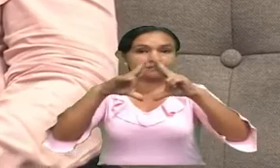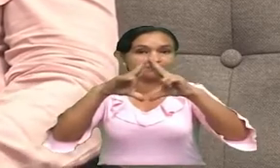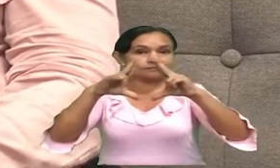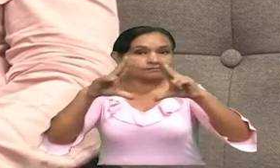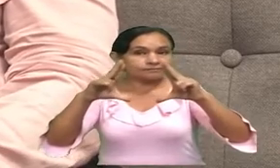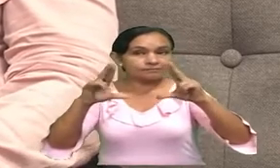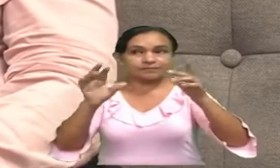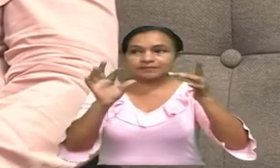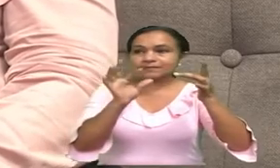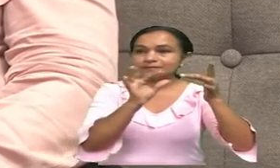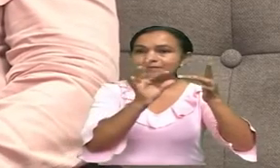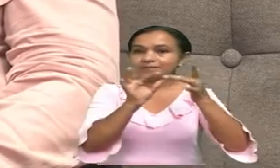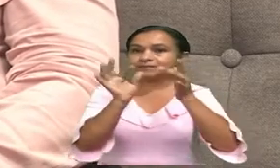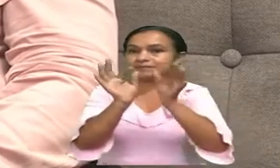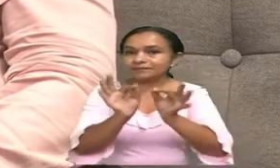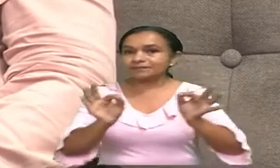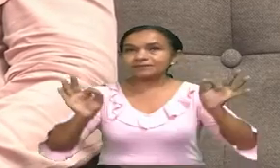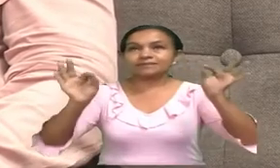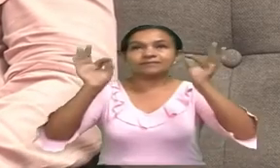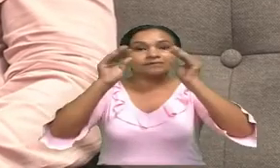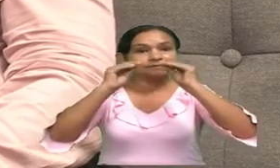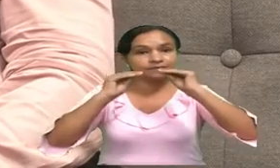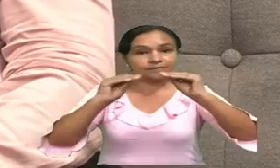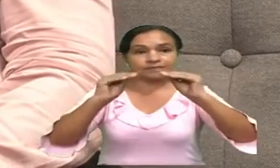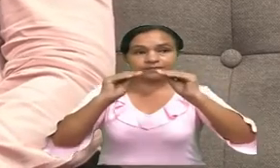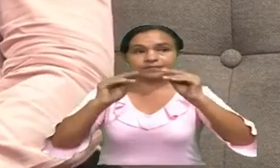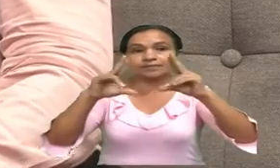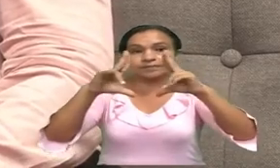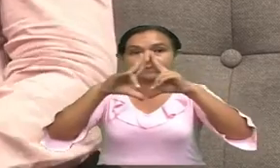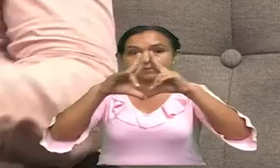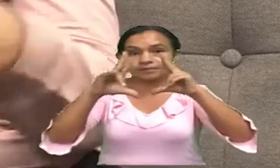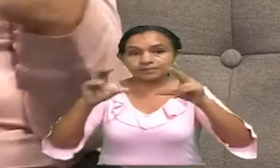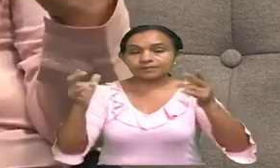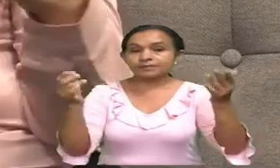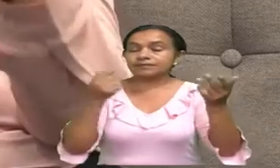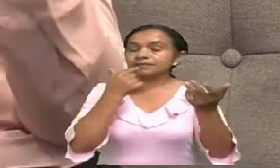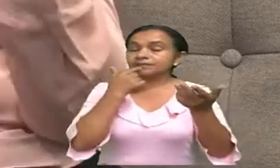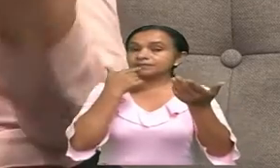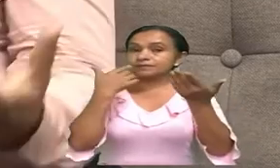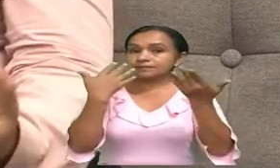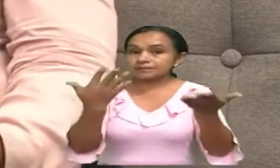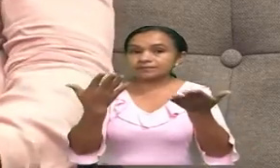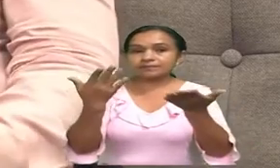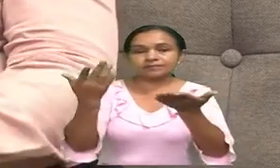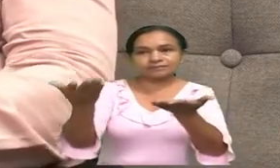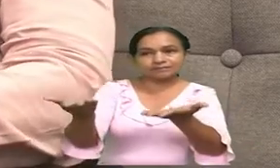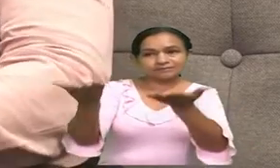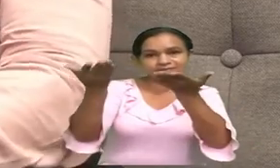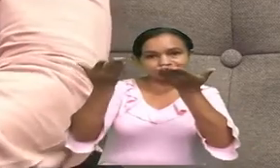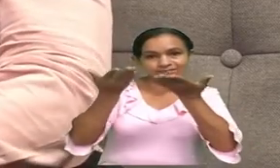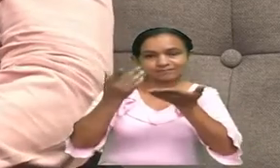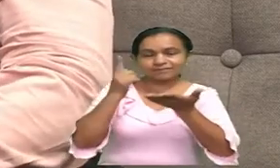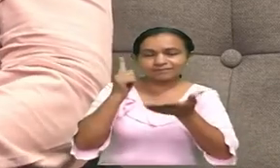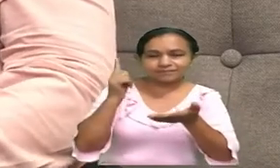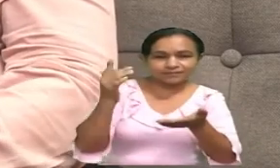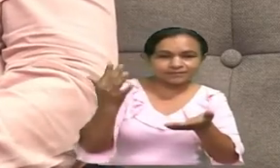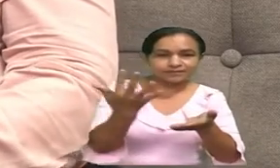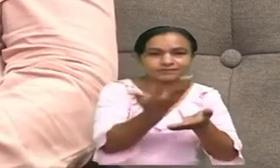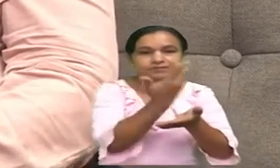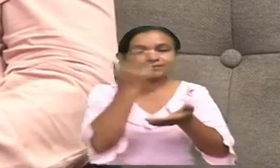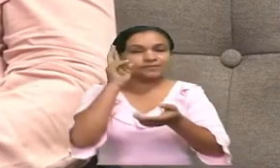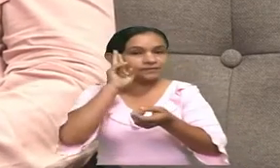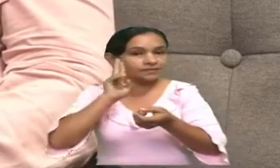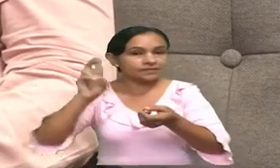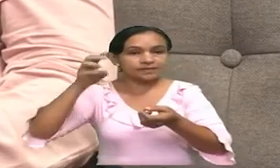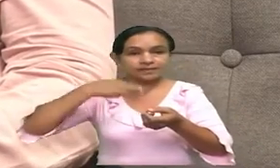momento muy importante para la educación superior nicaragüense, además porque recibimos a todas las universidades miembros